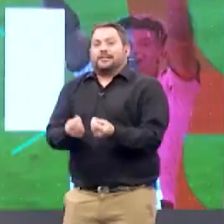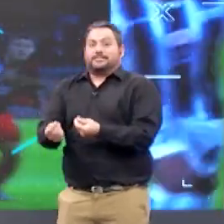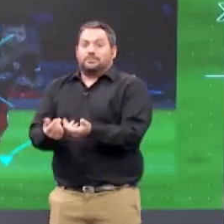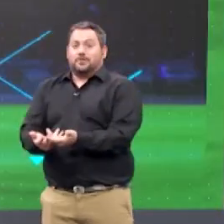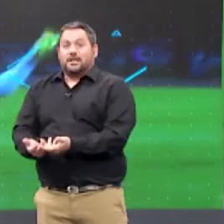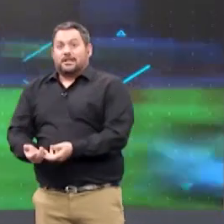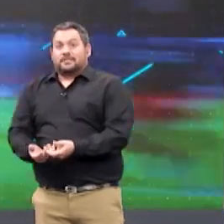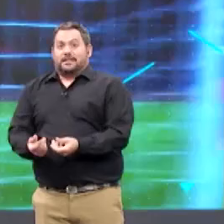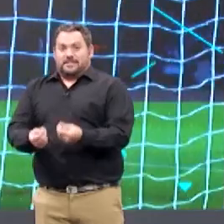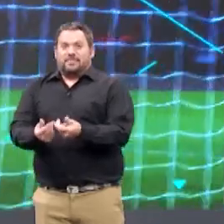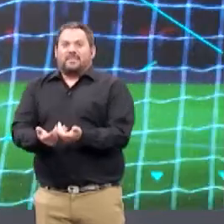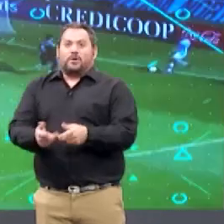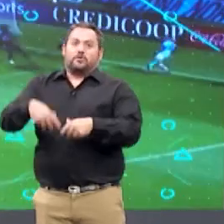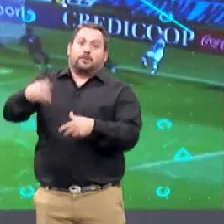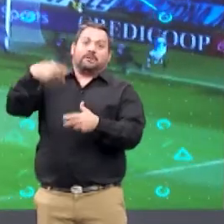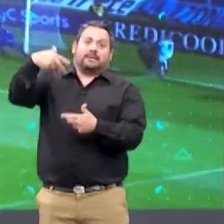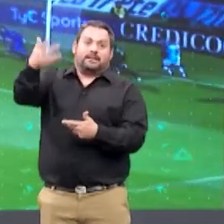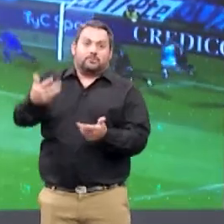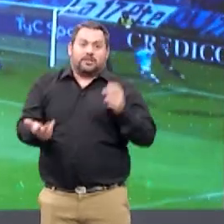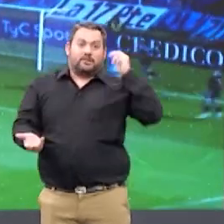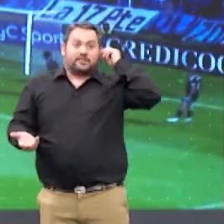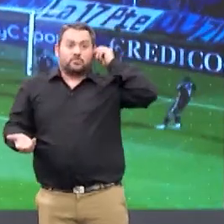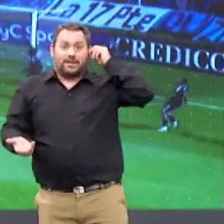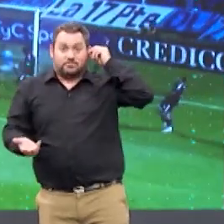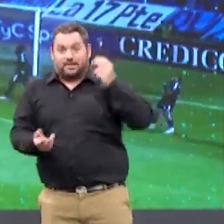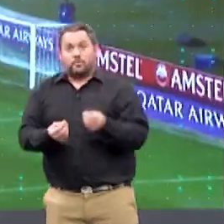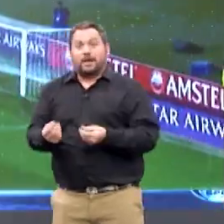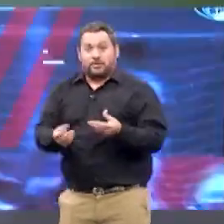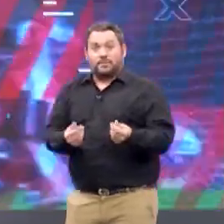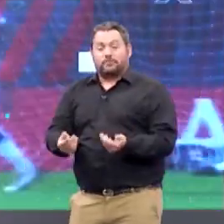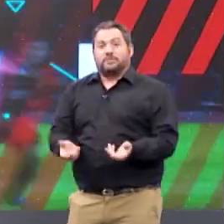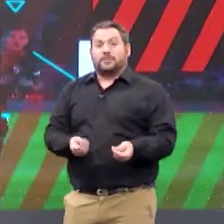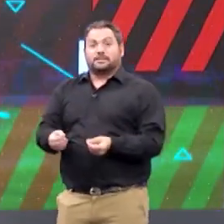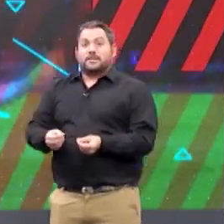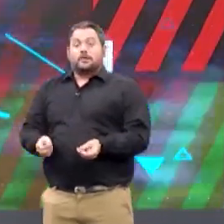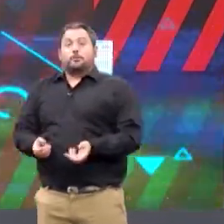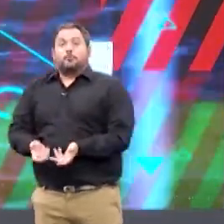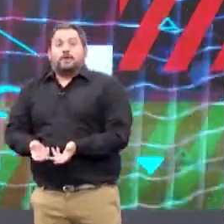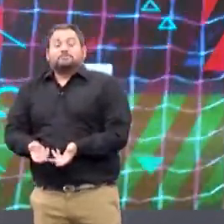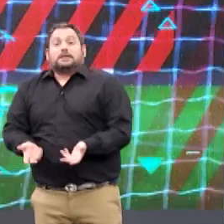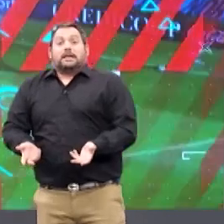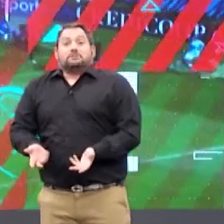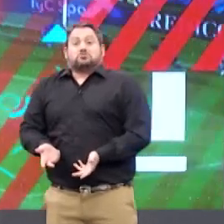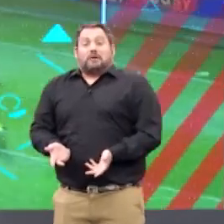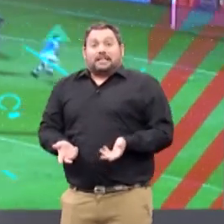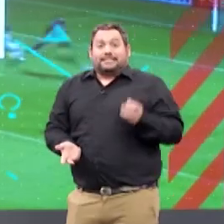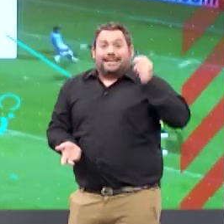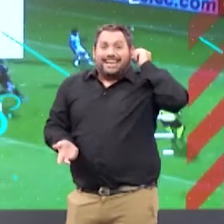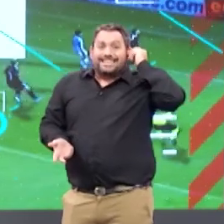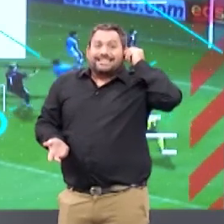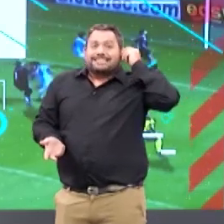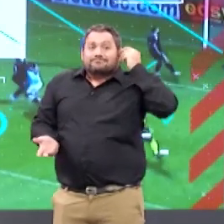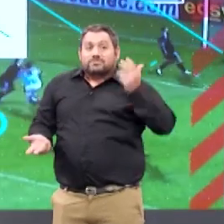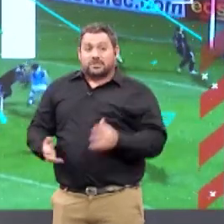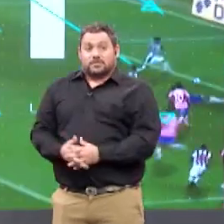parte. Estoy analizando más de juego de lo que pasaría cuando termine el resultado. Más de juego de algunas cuestiones propias. Yo para Taller